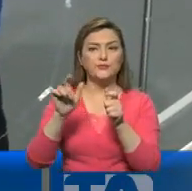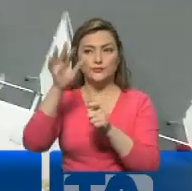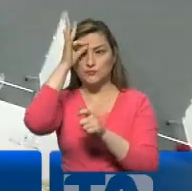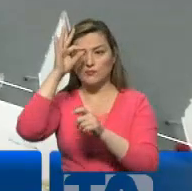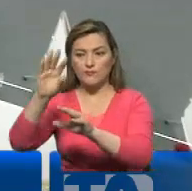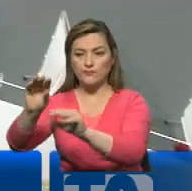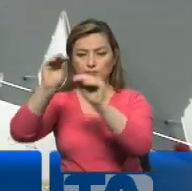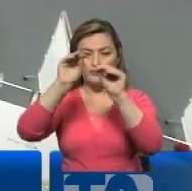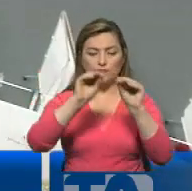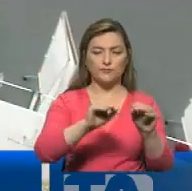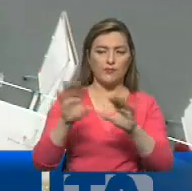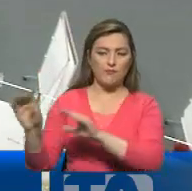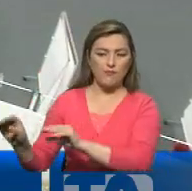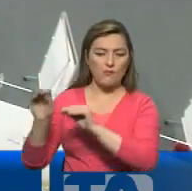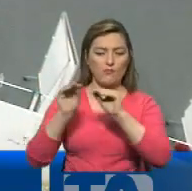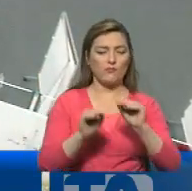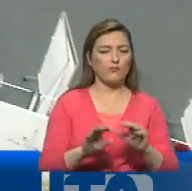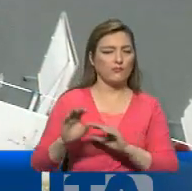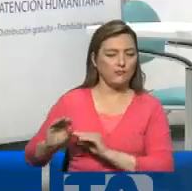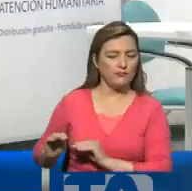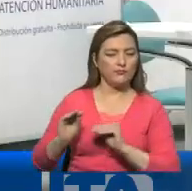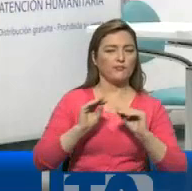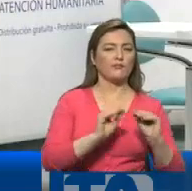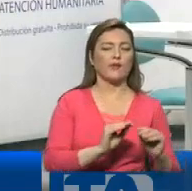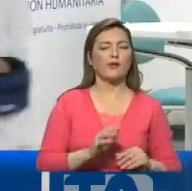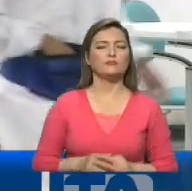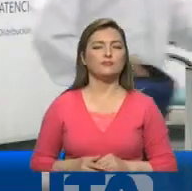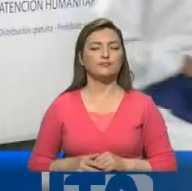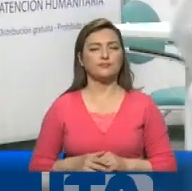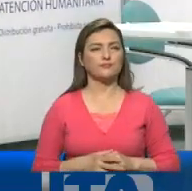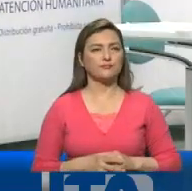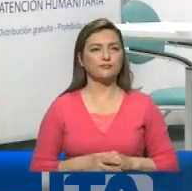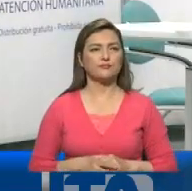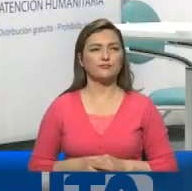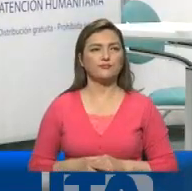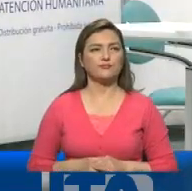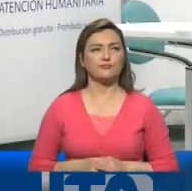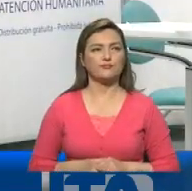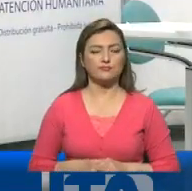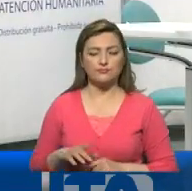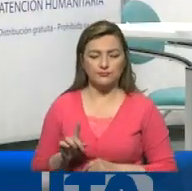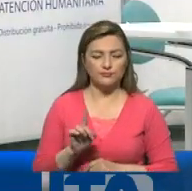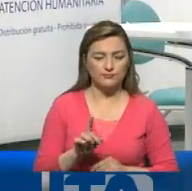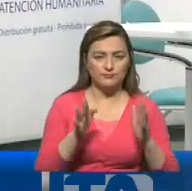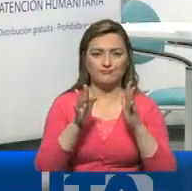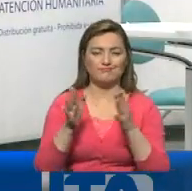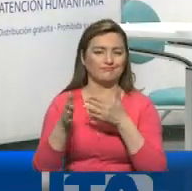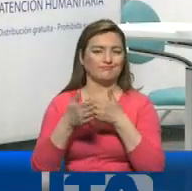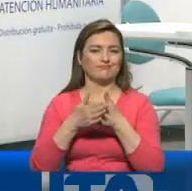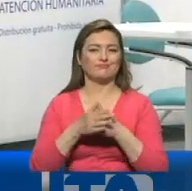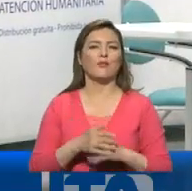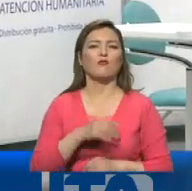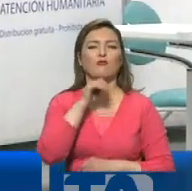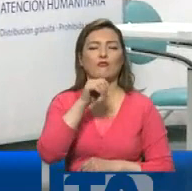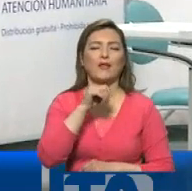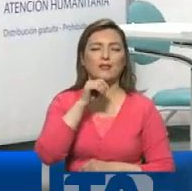de otros hospitales del sistema de salud de la capital. Demanda espontánea al momento está cerrado hasta que nosotros nos podamos abastecer.